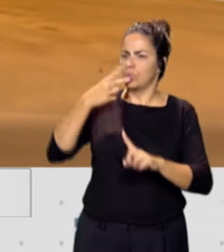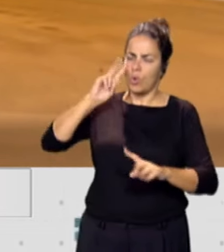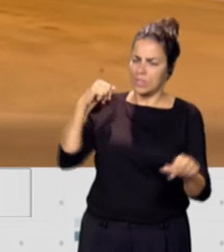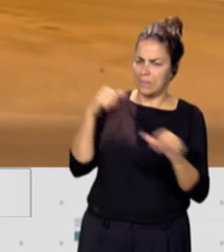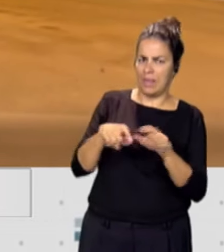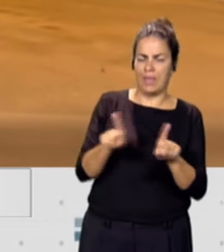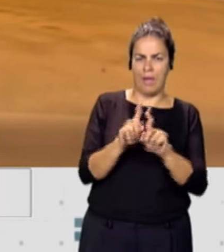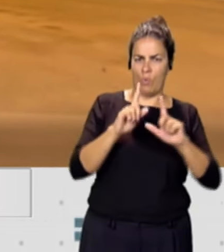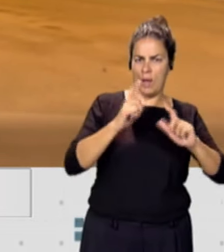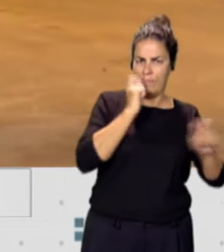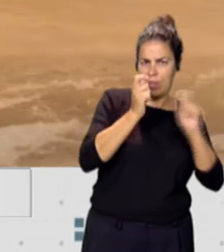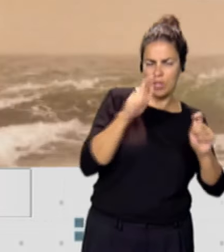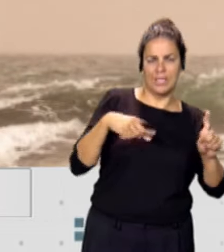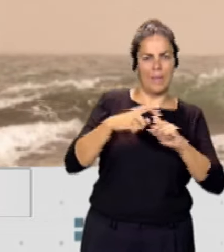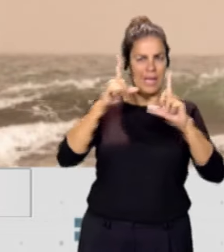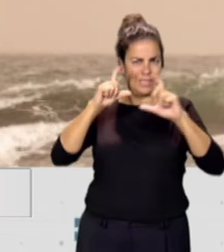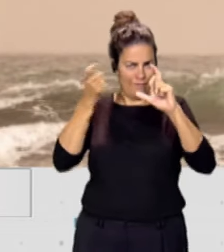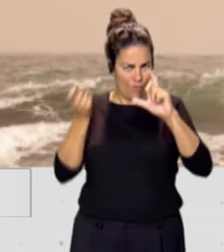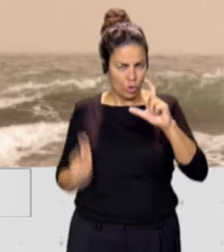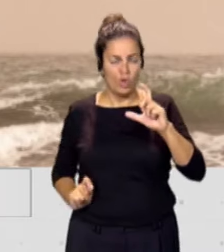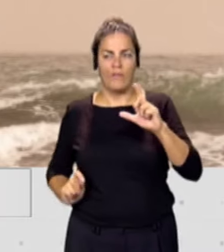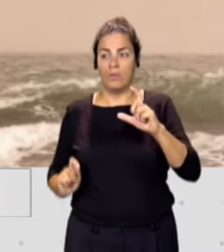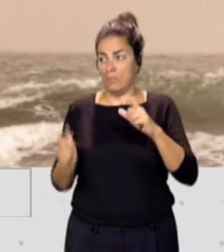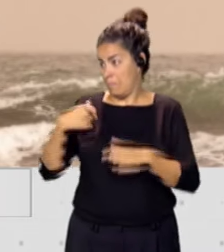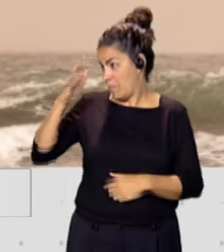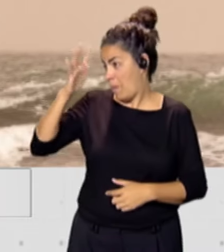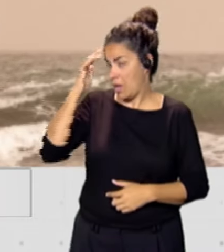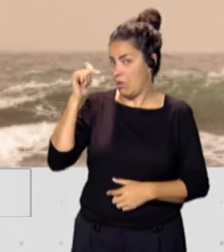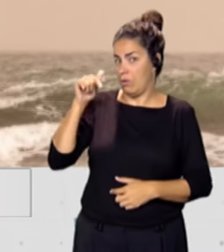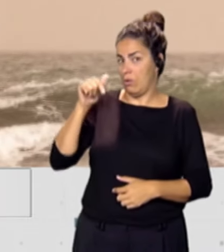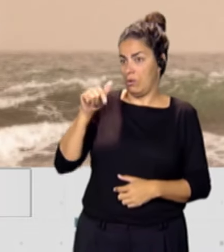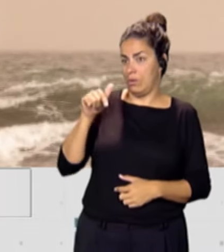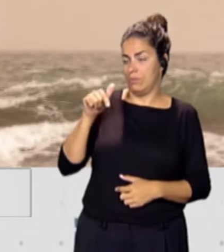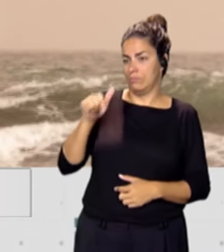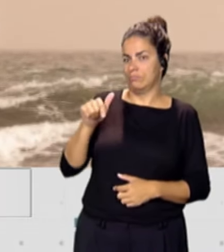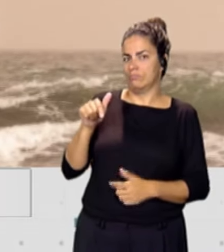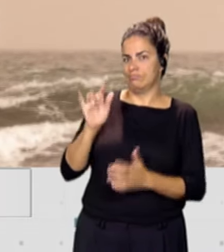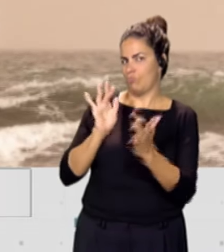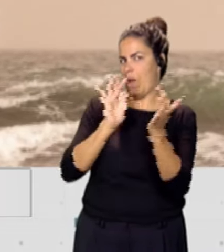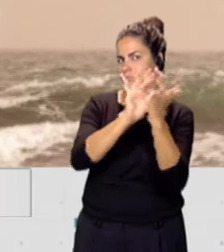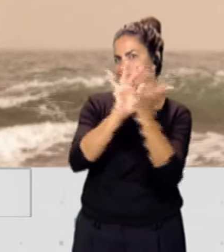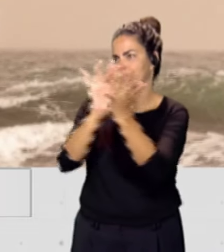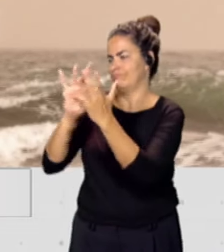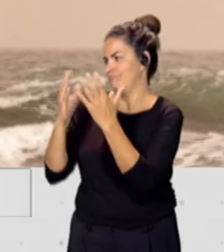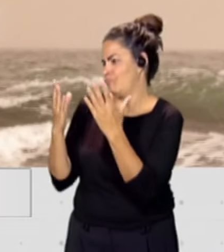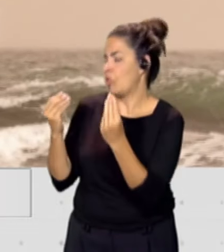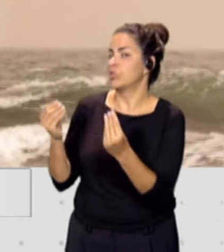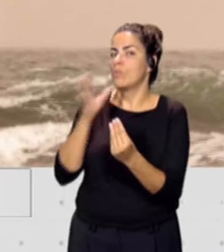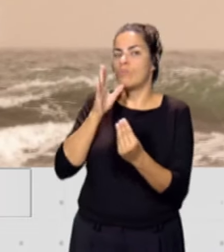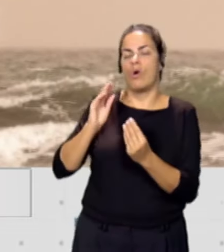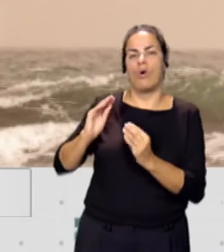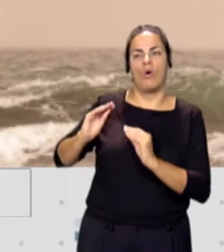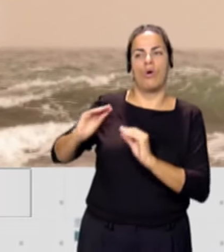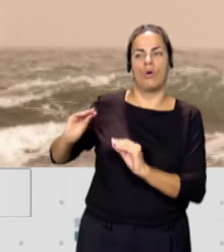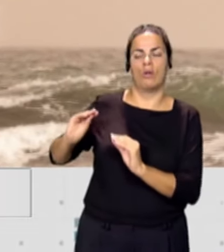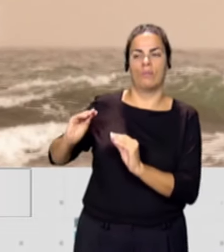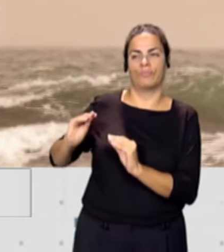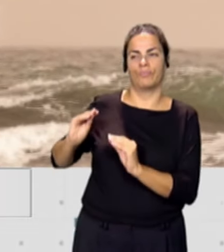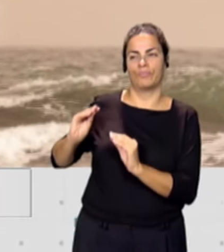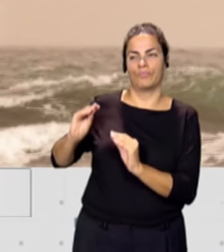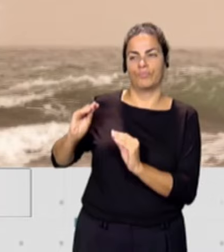fotógrafo habrás eh tenido muchos contactos tiene una agenda quizás de contacto importante porque muchas de tus publicaciones se han